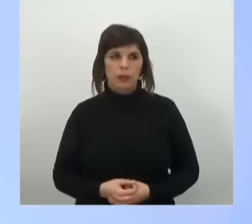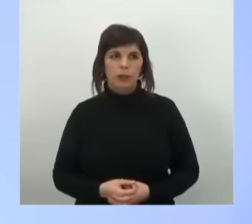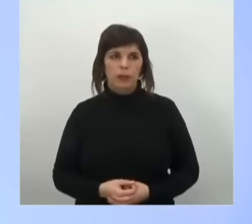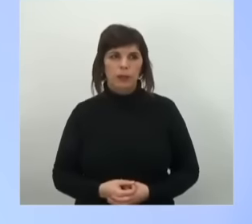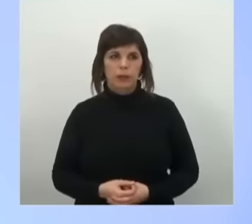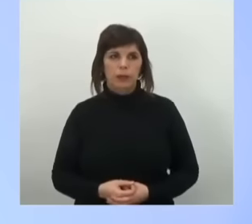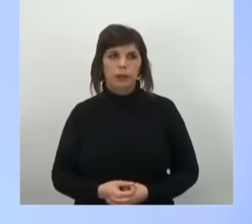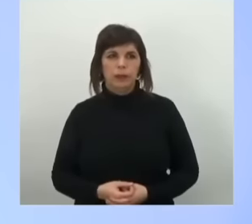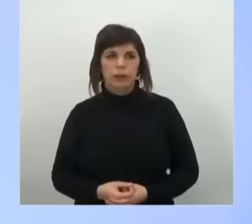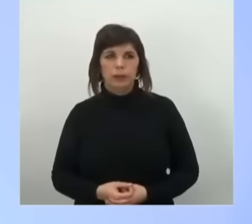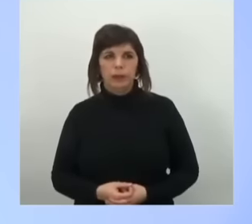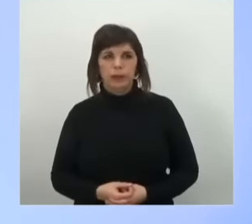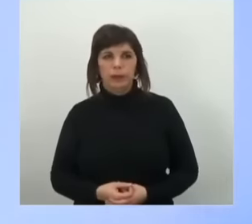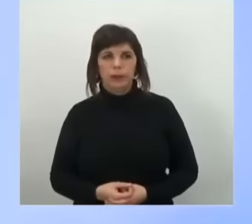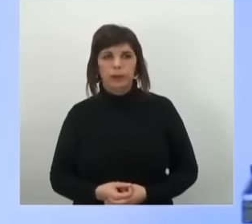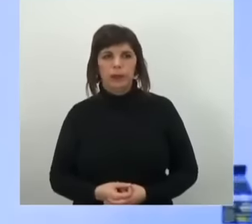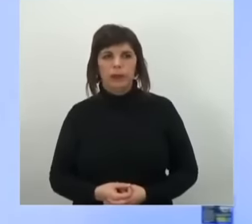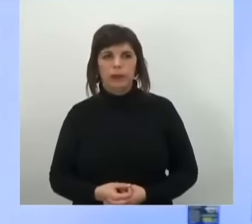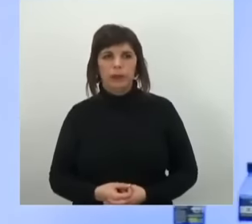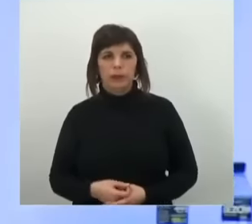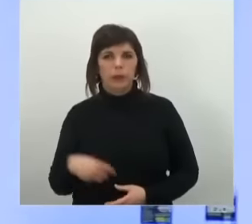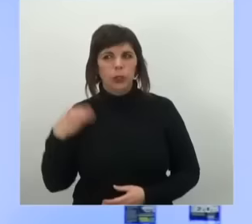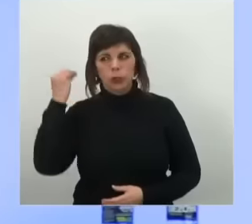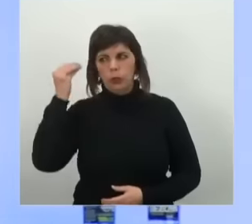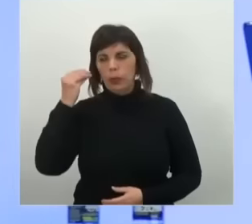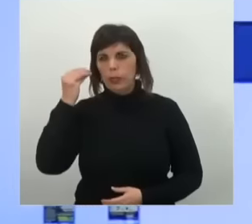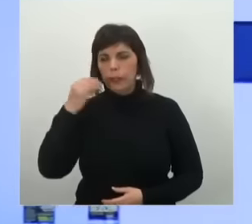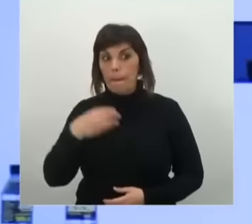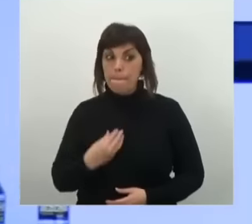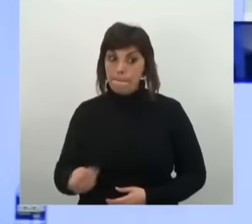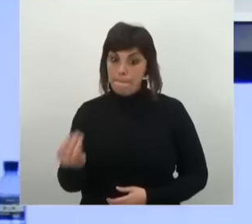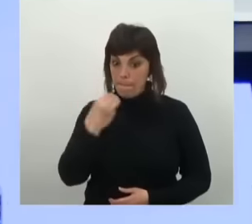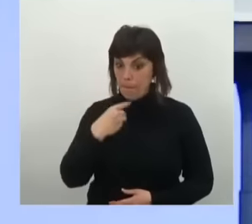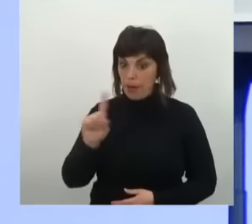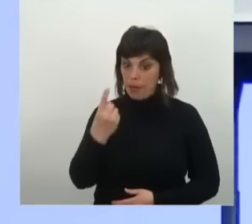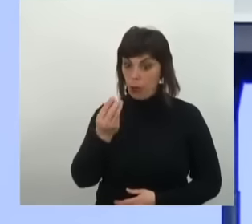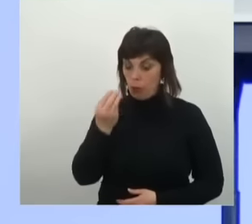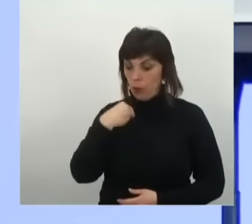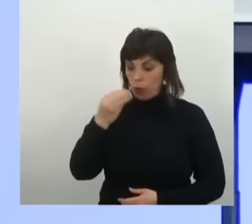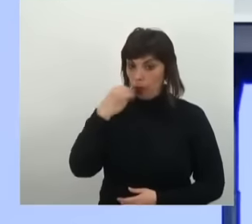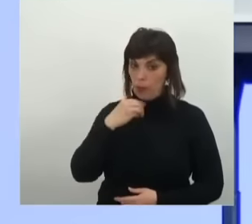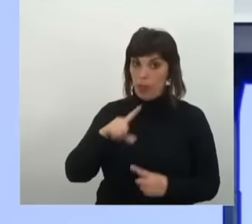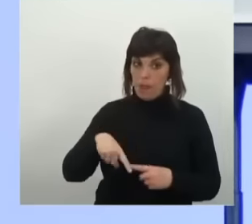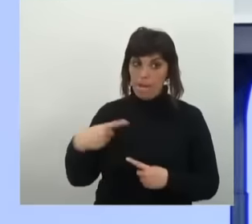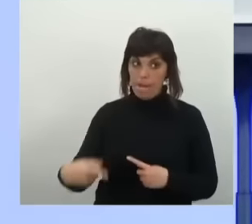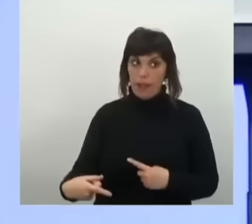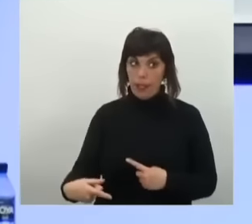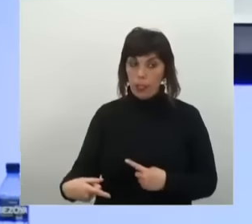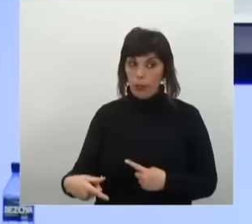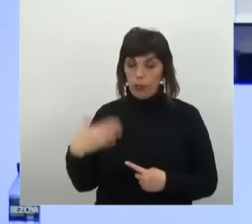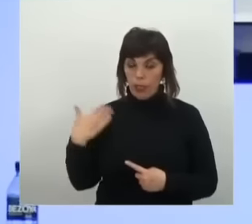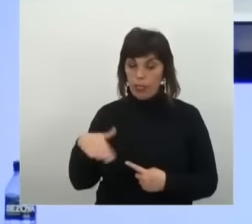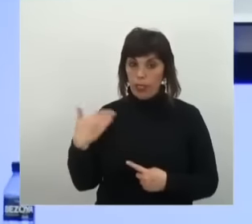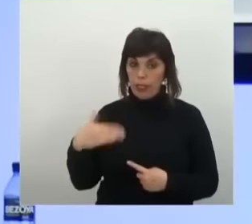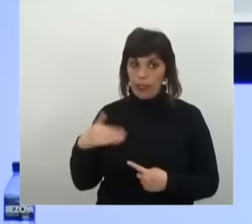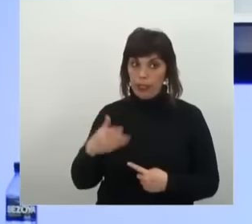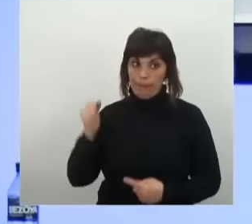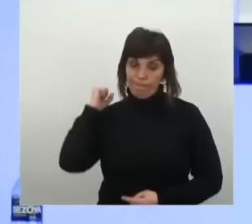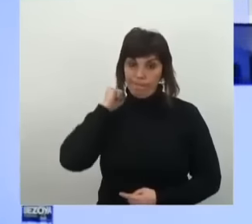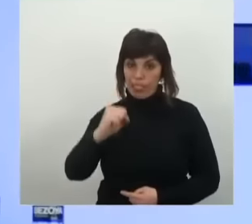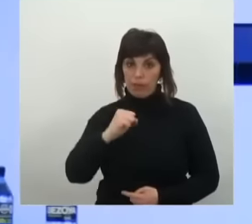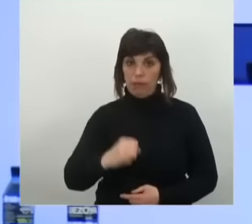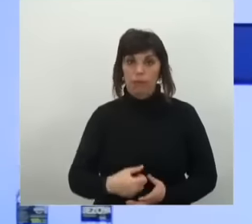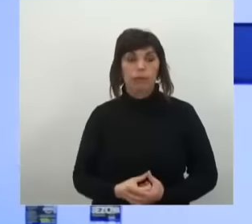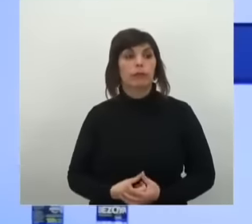lo prepara para la Navidad no Entonces yo venía para mí a la mente nos van a alimentar y ya después viene el hacha